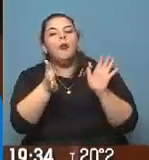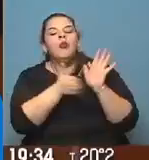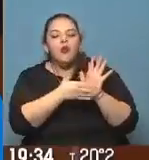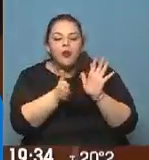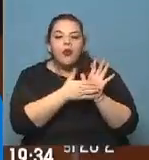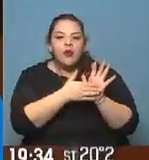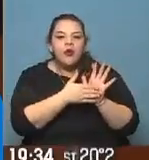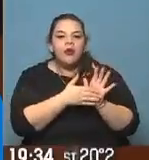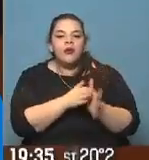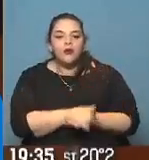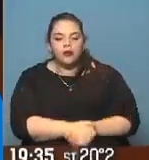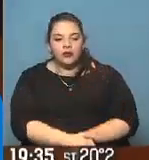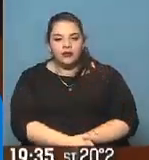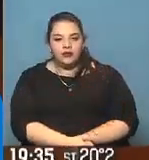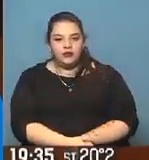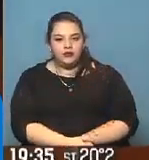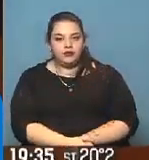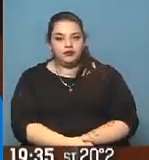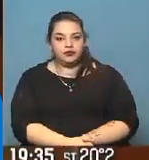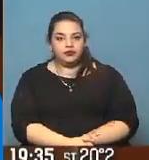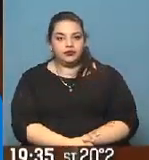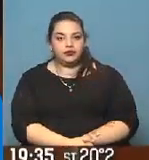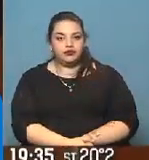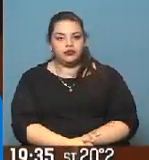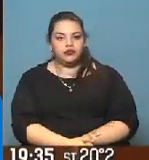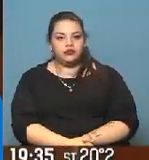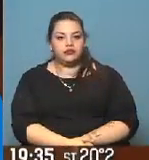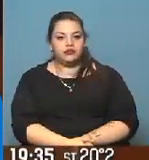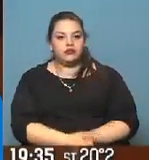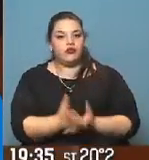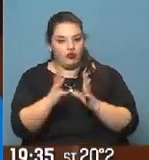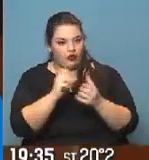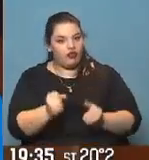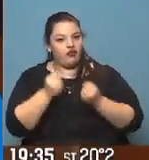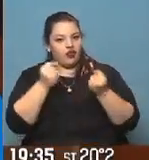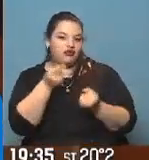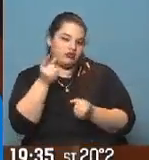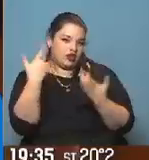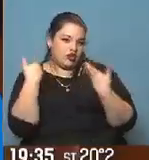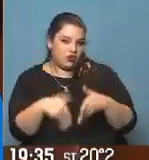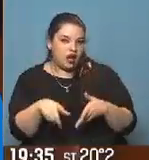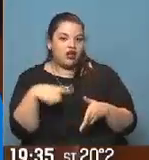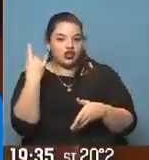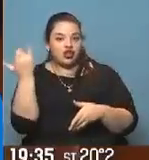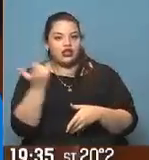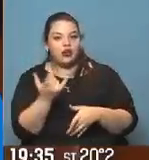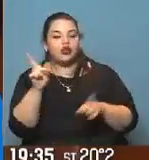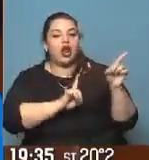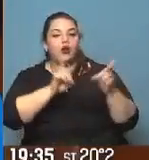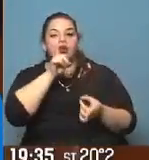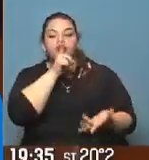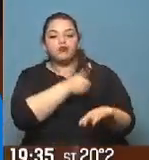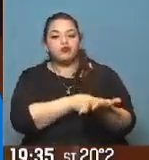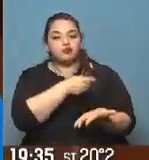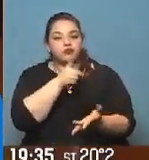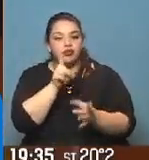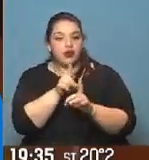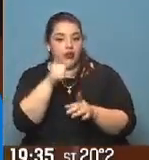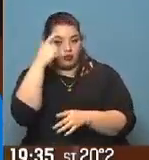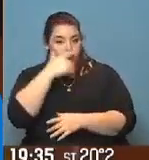intentarse, por supuesto, de manera masiva. Esto es muy común, nosotros tenemos algunos fallos en lo personal de